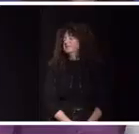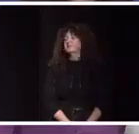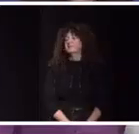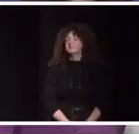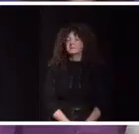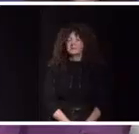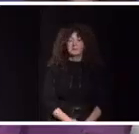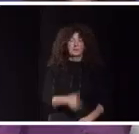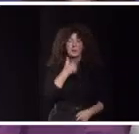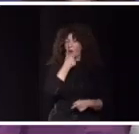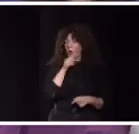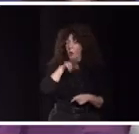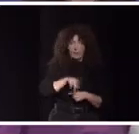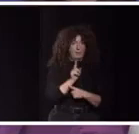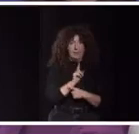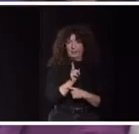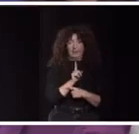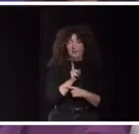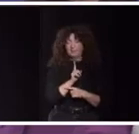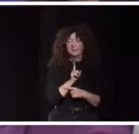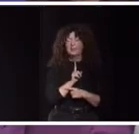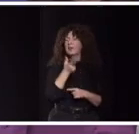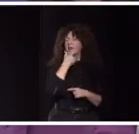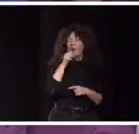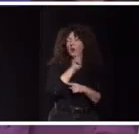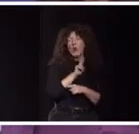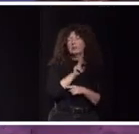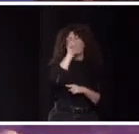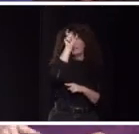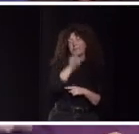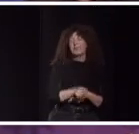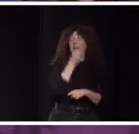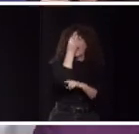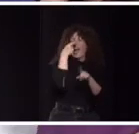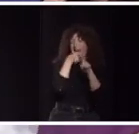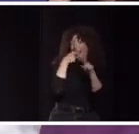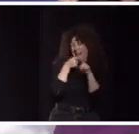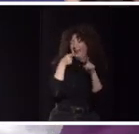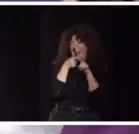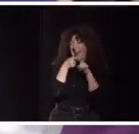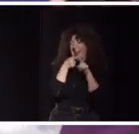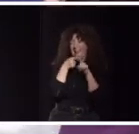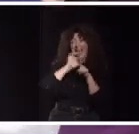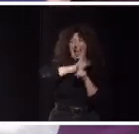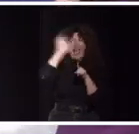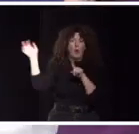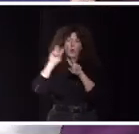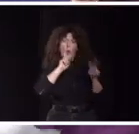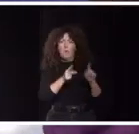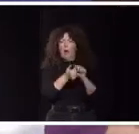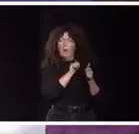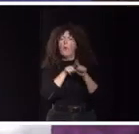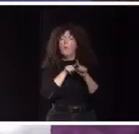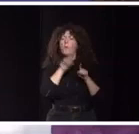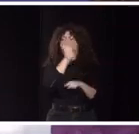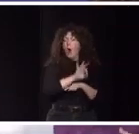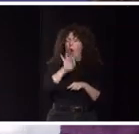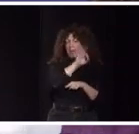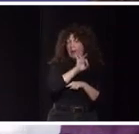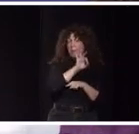Y no es fácil ser referente en Europa como Podemos lo está siendo.